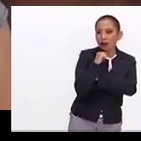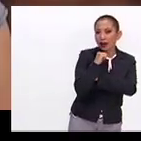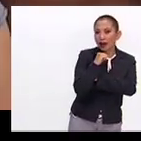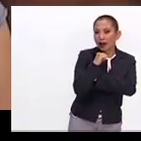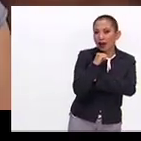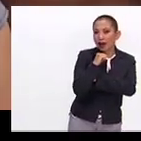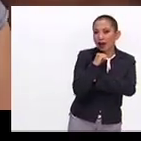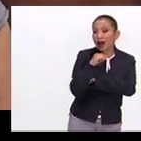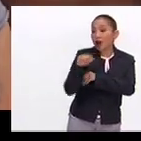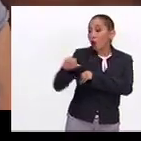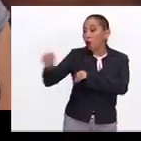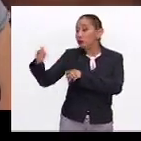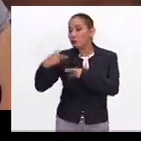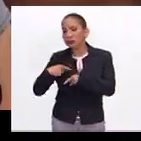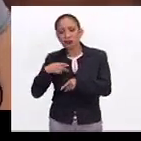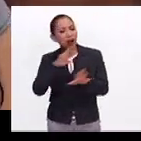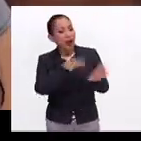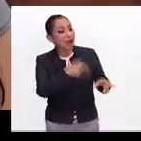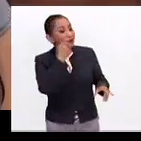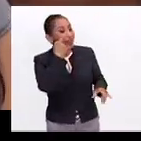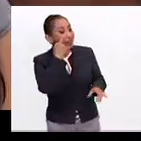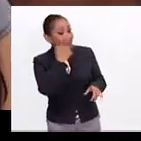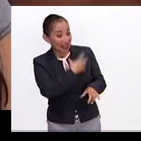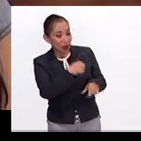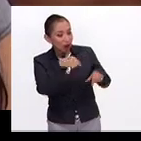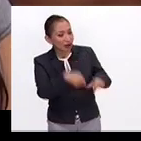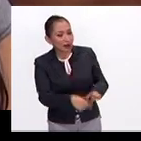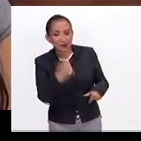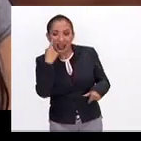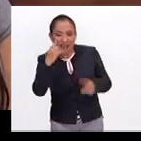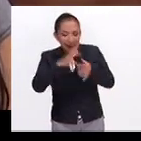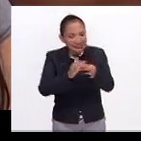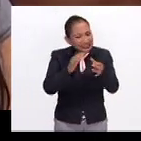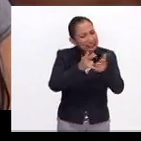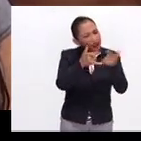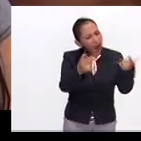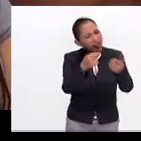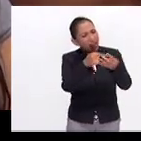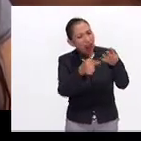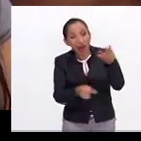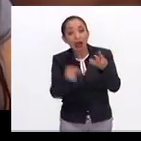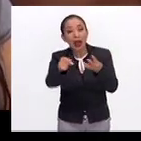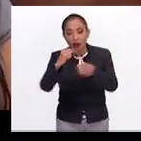por quien te puede decir cómo era cuando el hijo estaba con él en el campo.